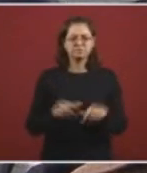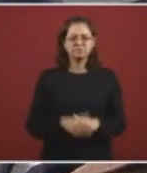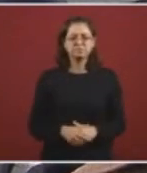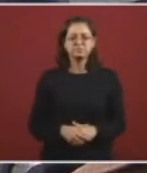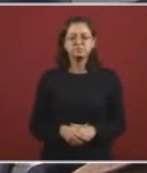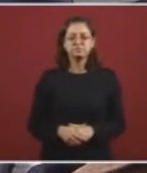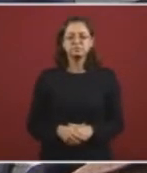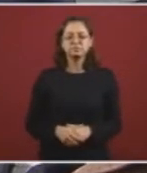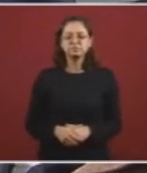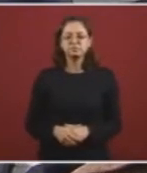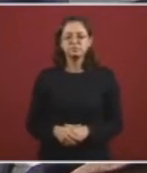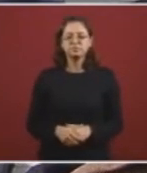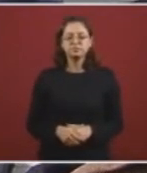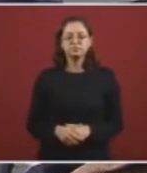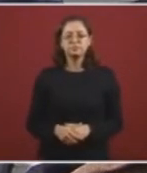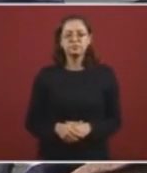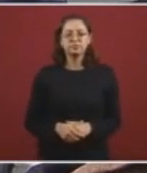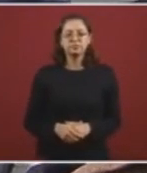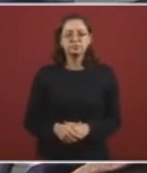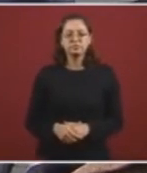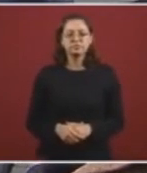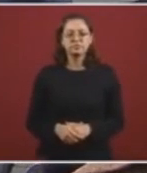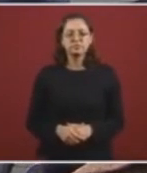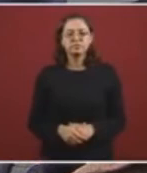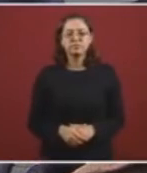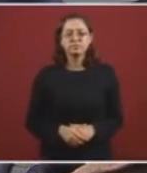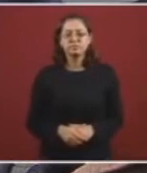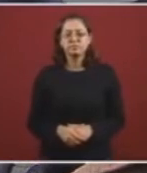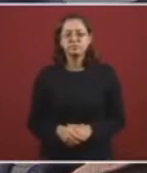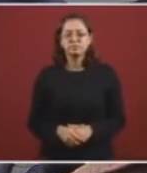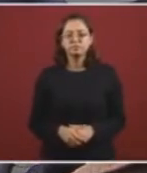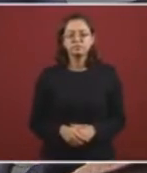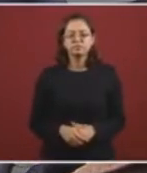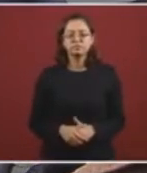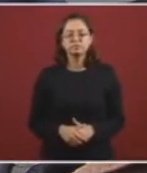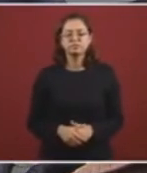Aquí no hay la más mínima oportunidad